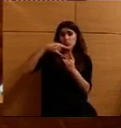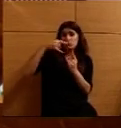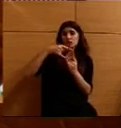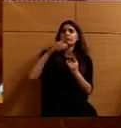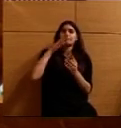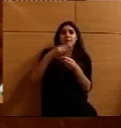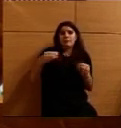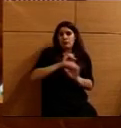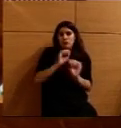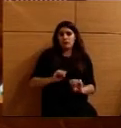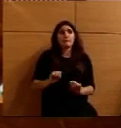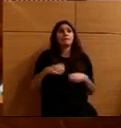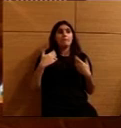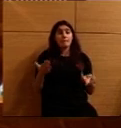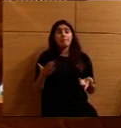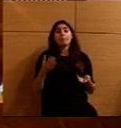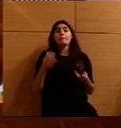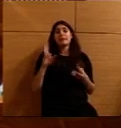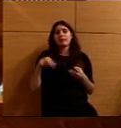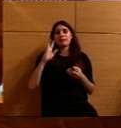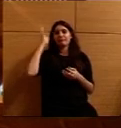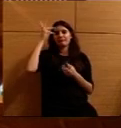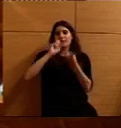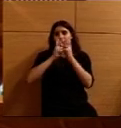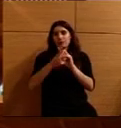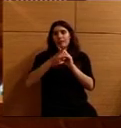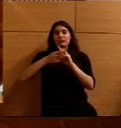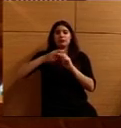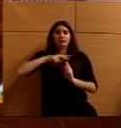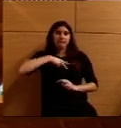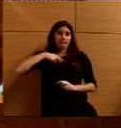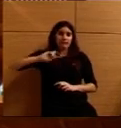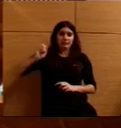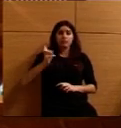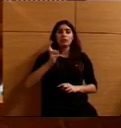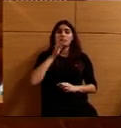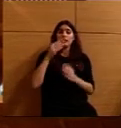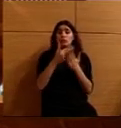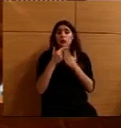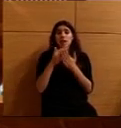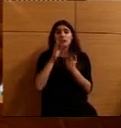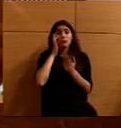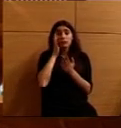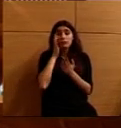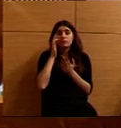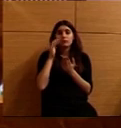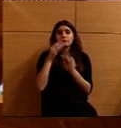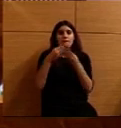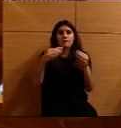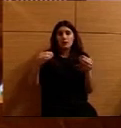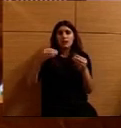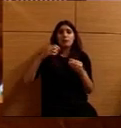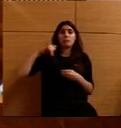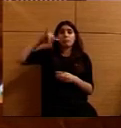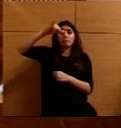podríamos erradicarlo. También tiene mucho que ver con cambio climático y con todo. Por lo tanto, se estaba estudiando, porque no se puede tirar tampoco desde las